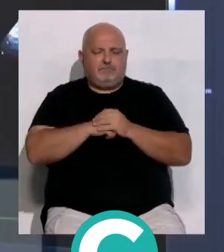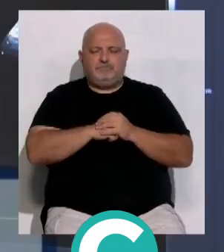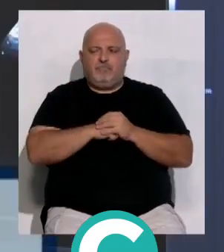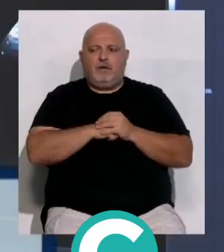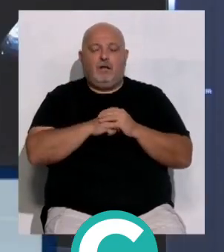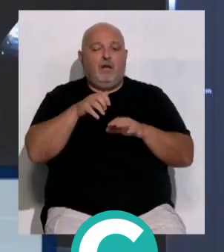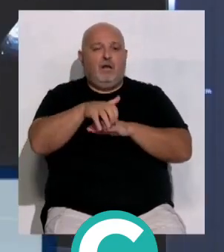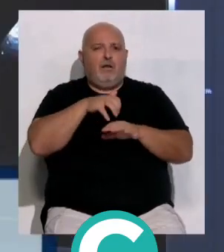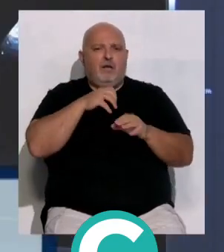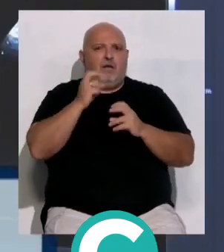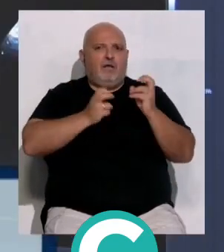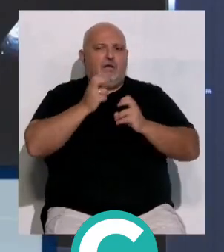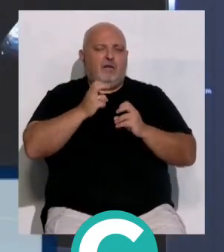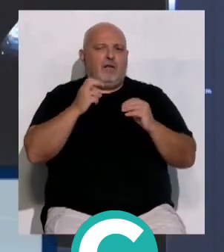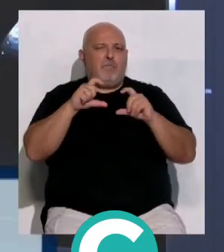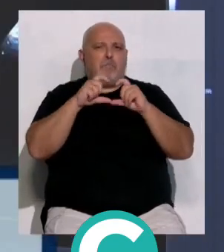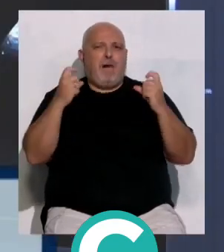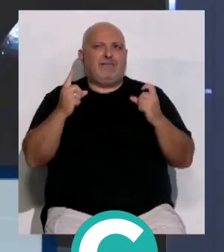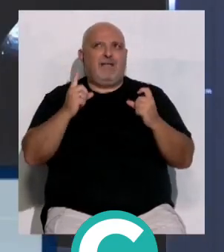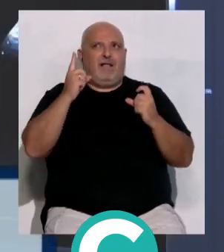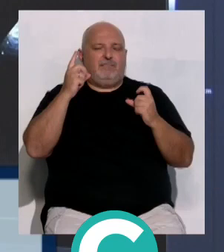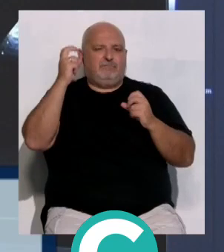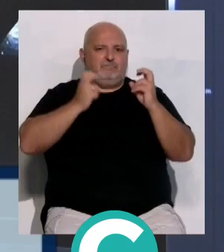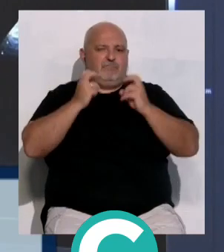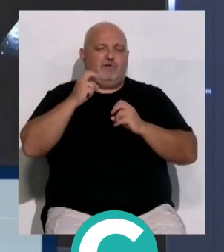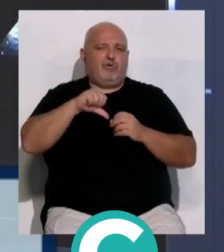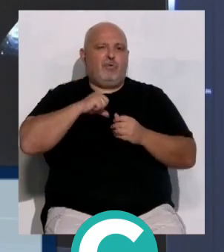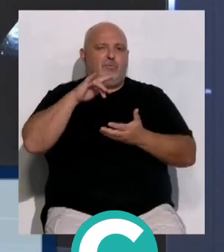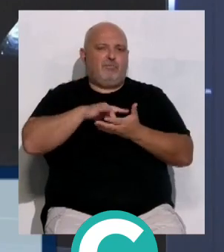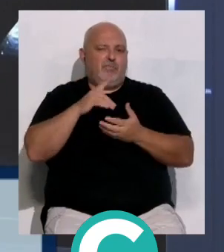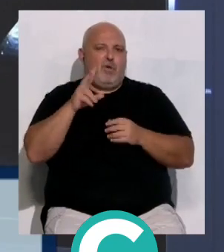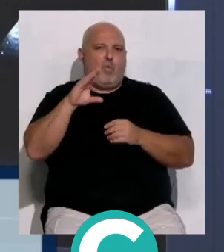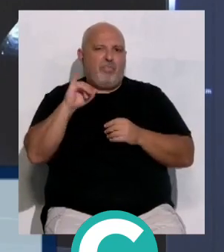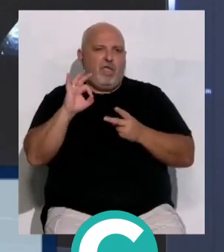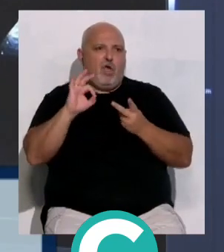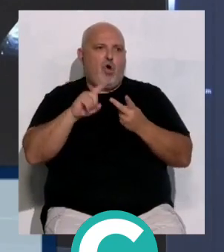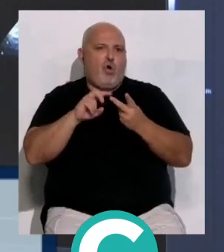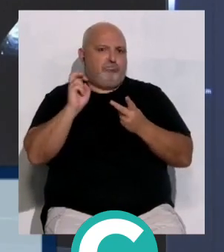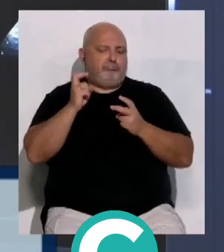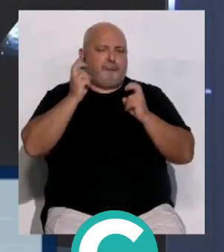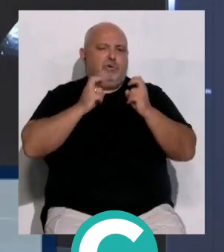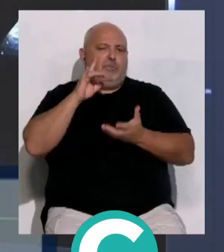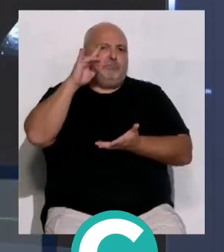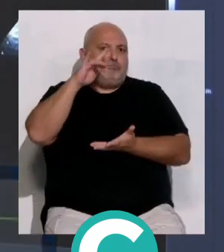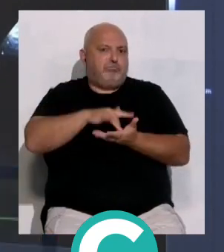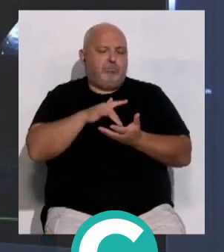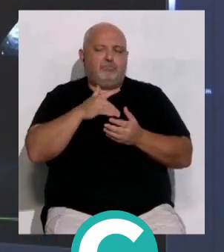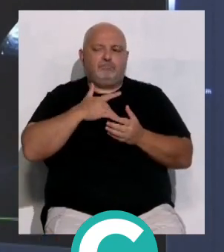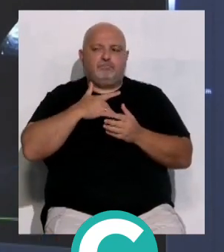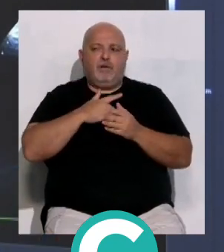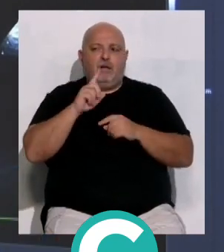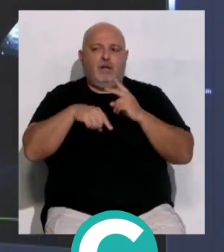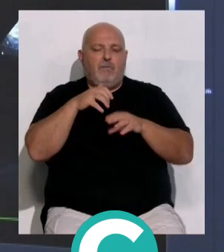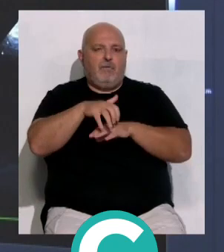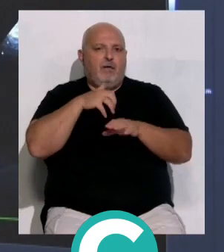pacientes, la mayoría proceden de la planta de hospitalización, son pacientes que han ingresado generalmente en la UCI, en cardiología, por un evento cardíaco, en